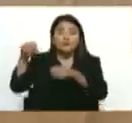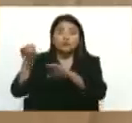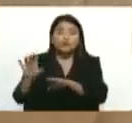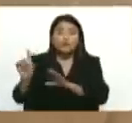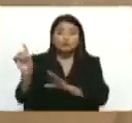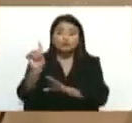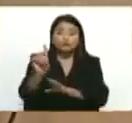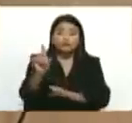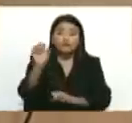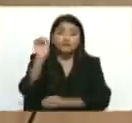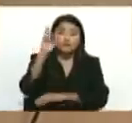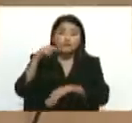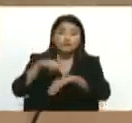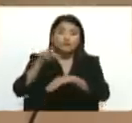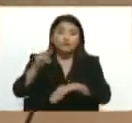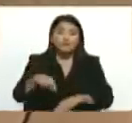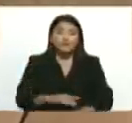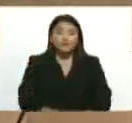ella.